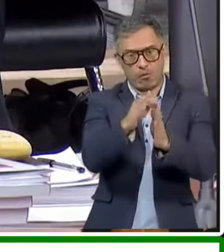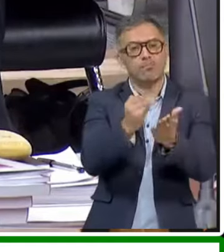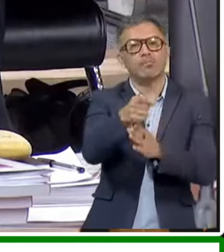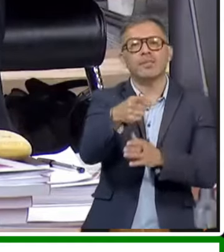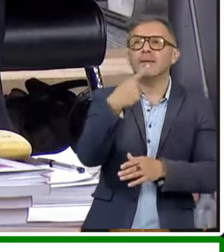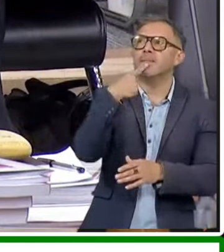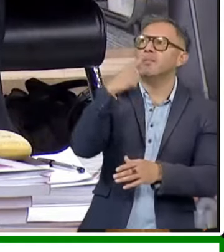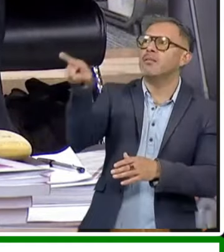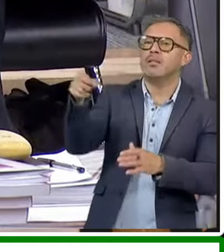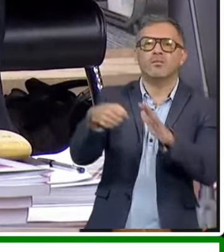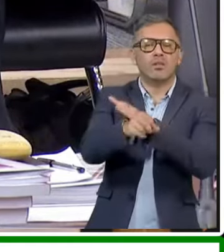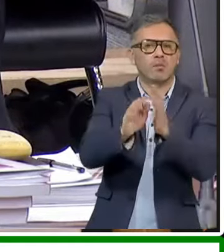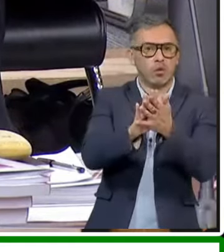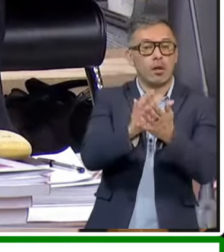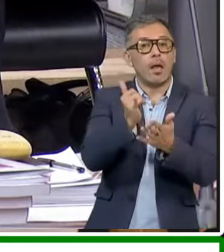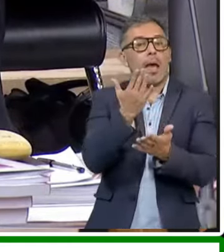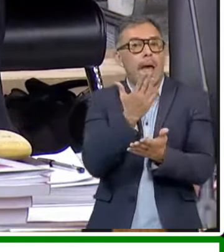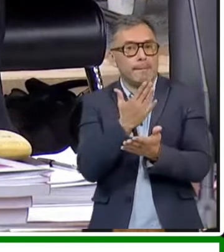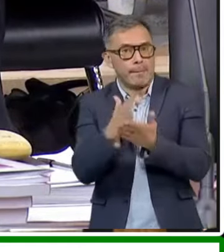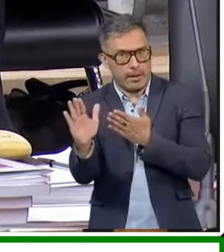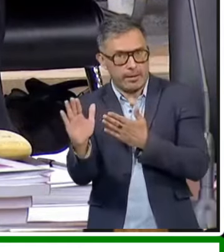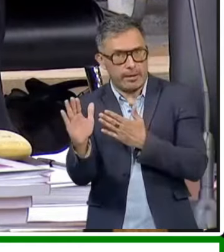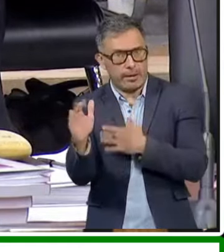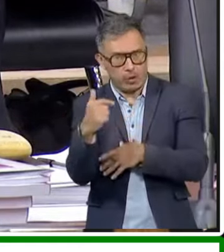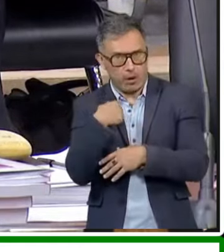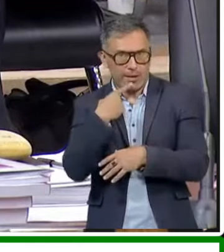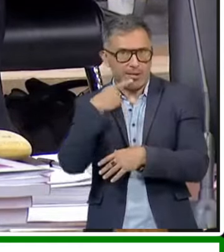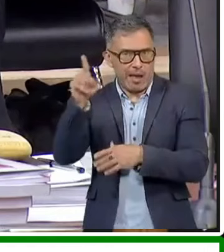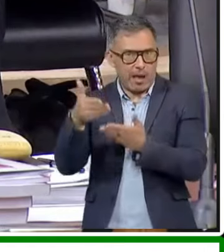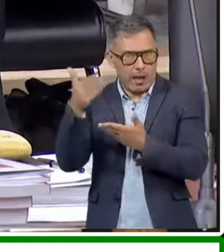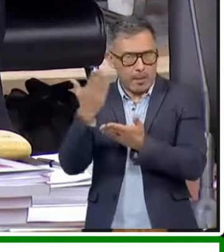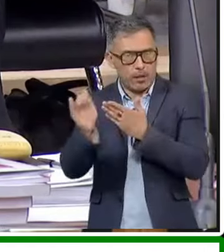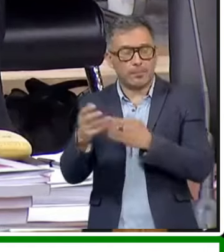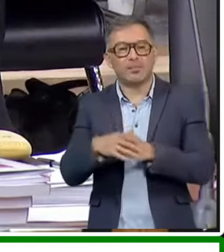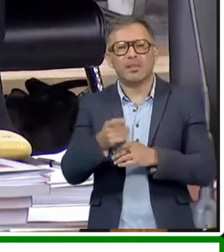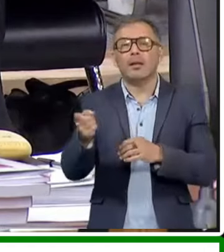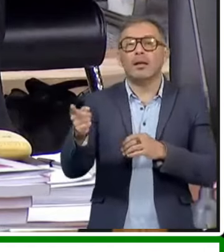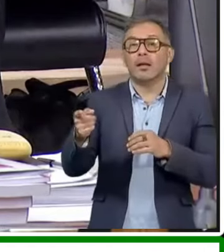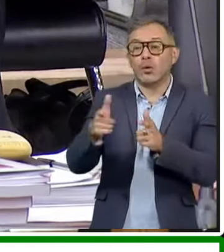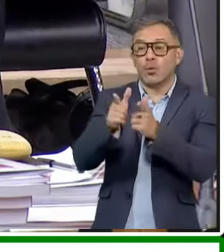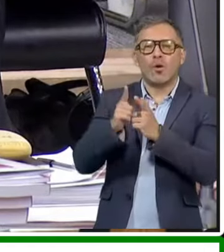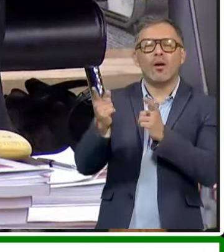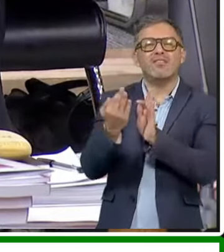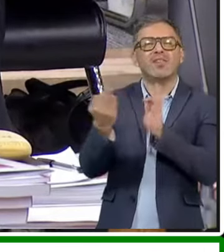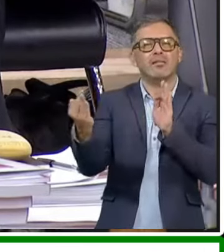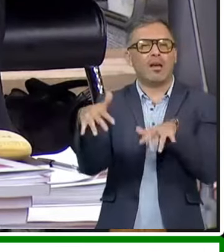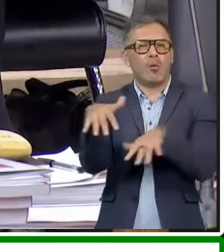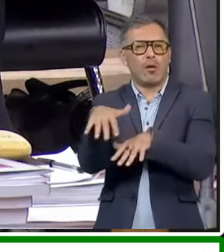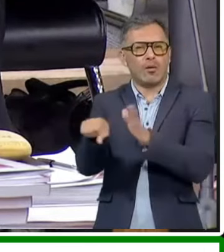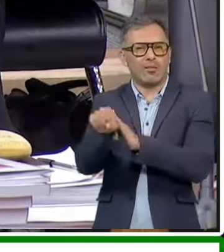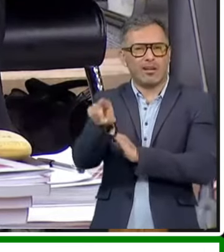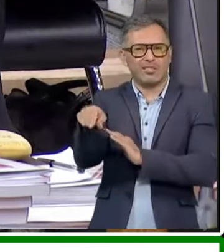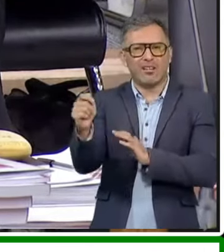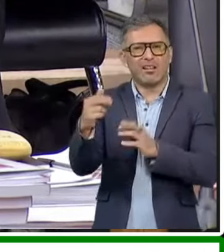haciendo, aparte de la queja que interpusimos. Los representantes del Frente Huango de Derecha no me escuchan, no me